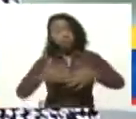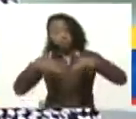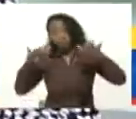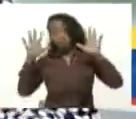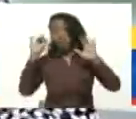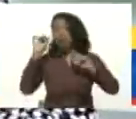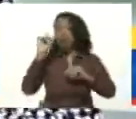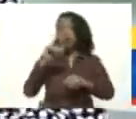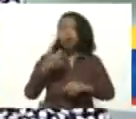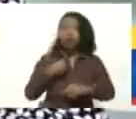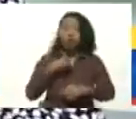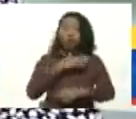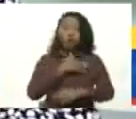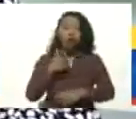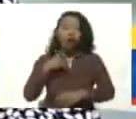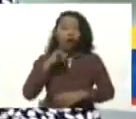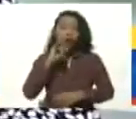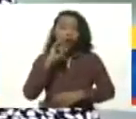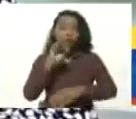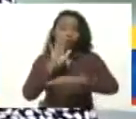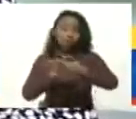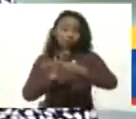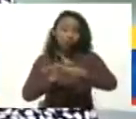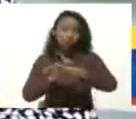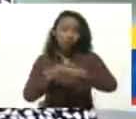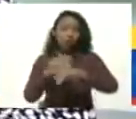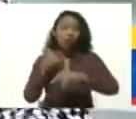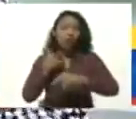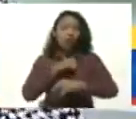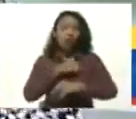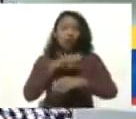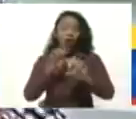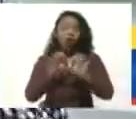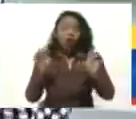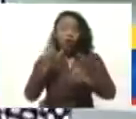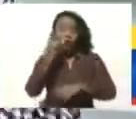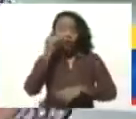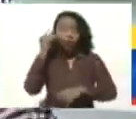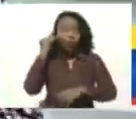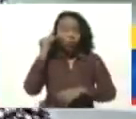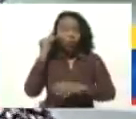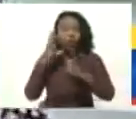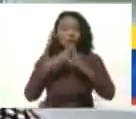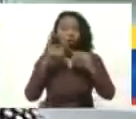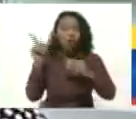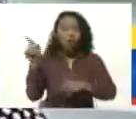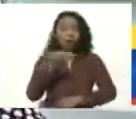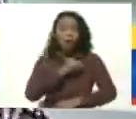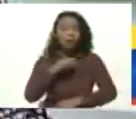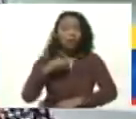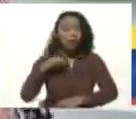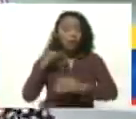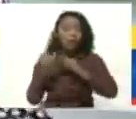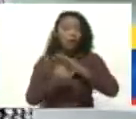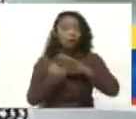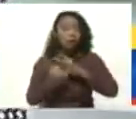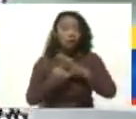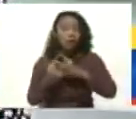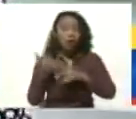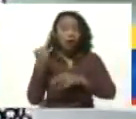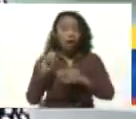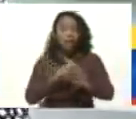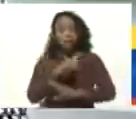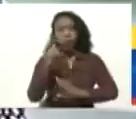debo informarle que nuestros educadores y educadoras y todo ese personal de las instituciones está en